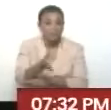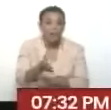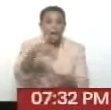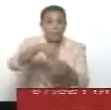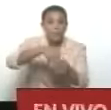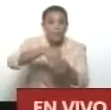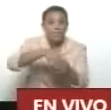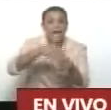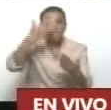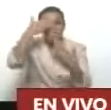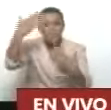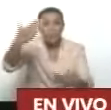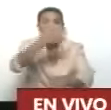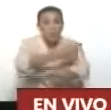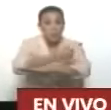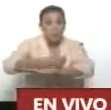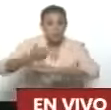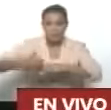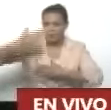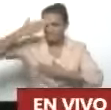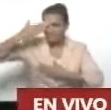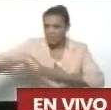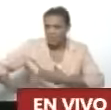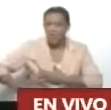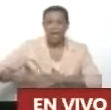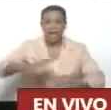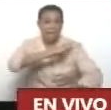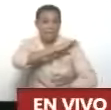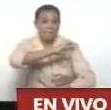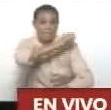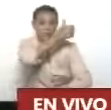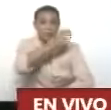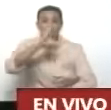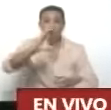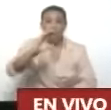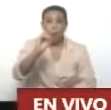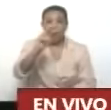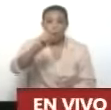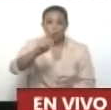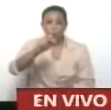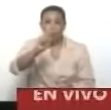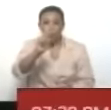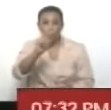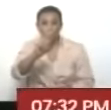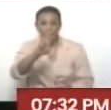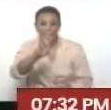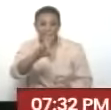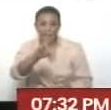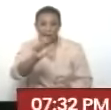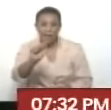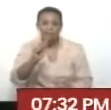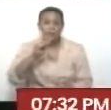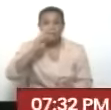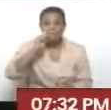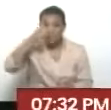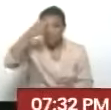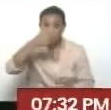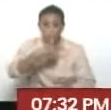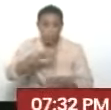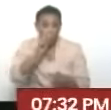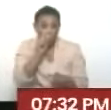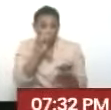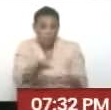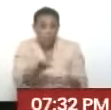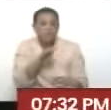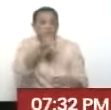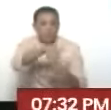Saludé a las autoridades militares, al mayor Contreras, que es jefe de ahí de ese centro electoral. Entré